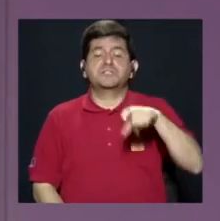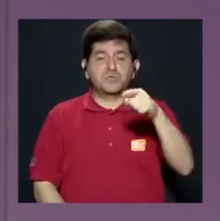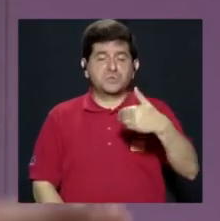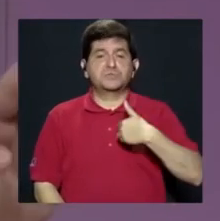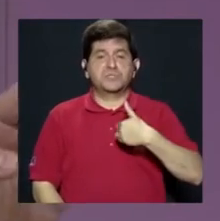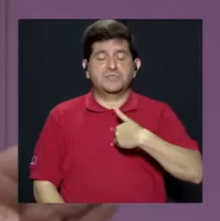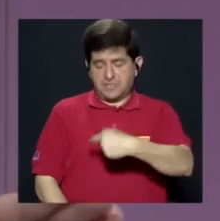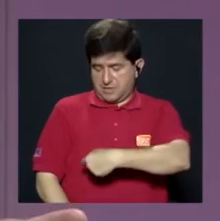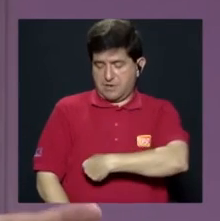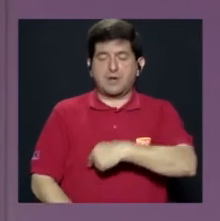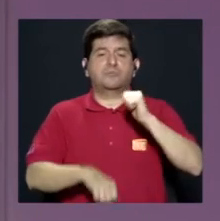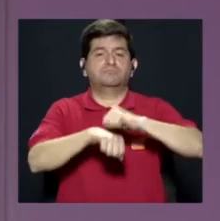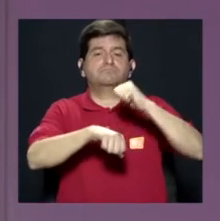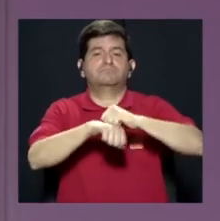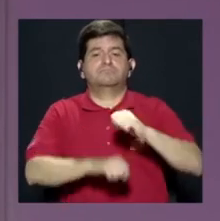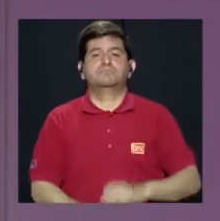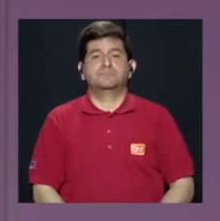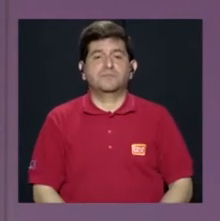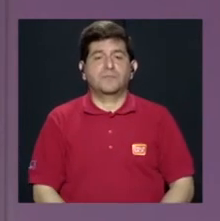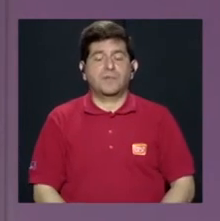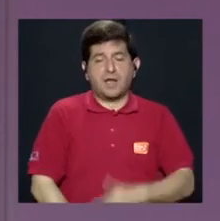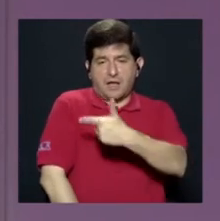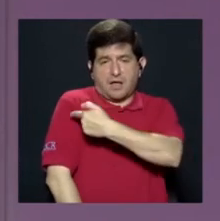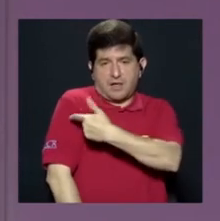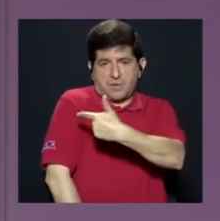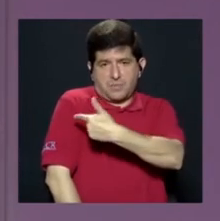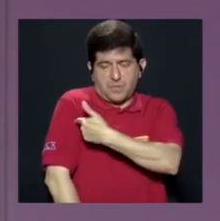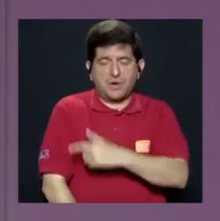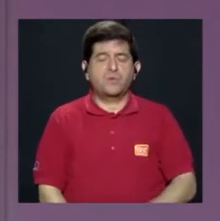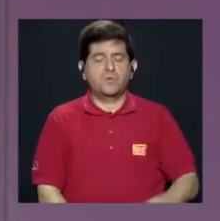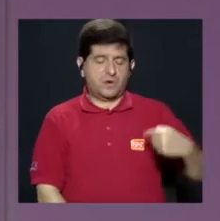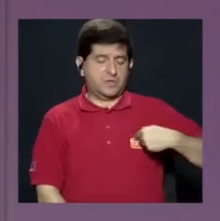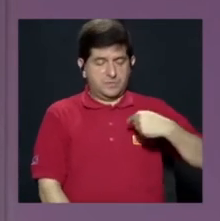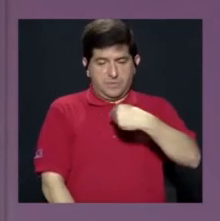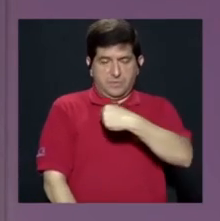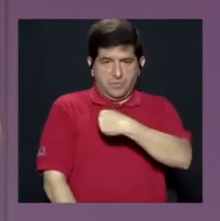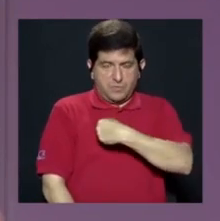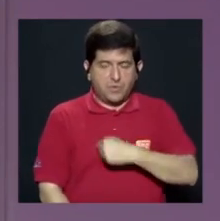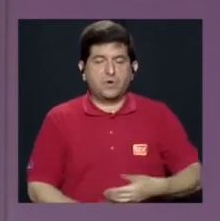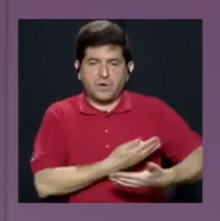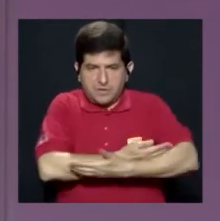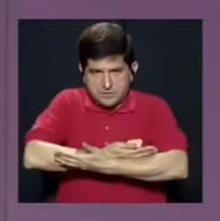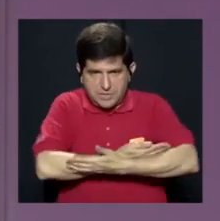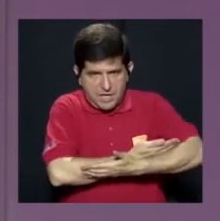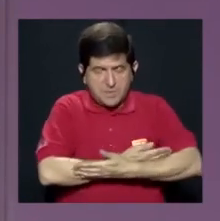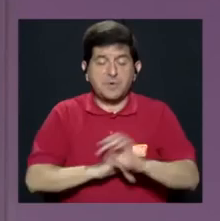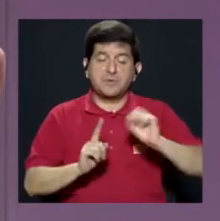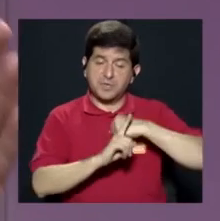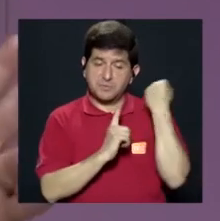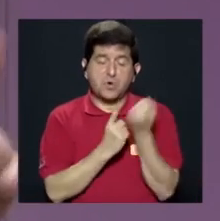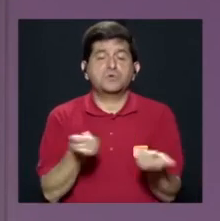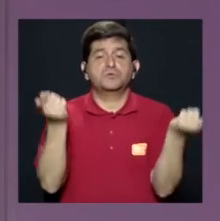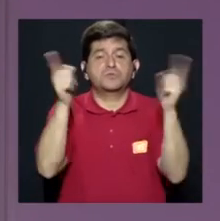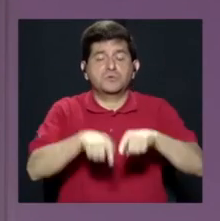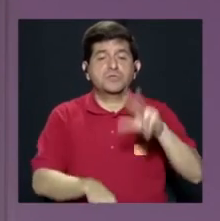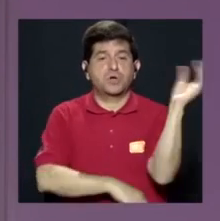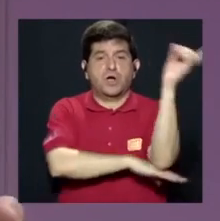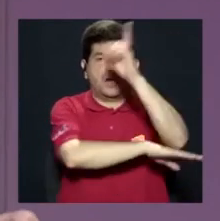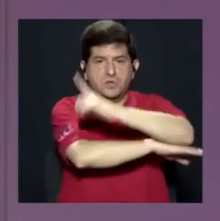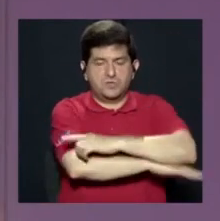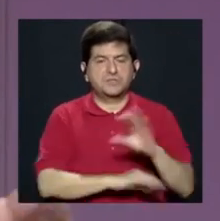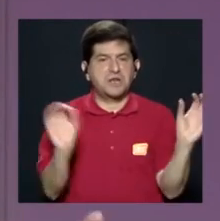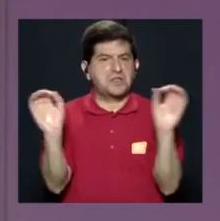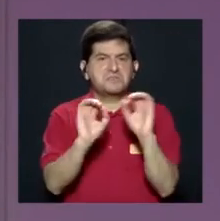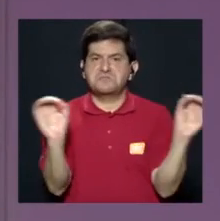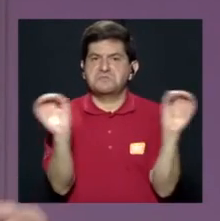vesícula, que le iban a poner las vacunas de los pulmones al bebé por cualquier eventualidad. A los 3 días no me